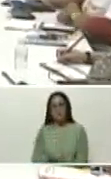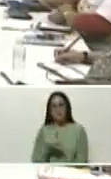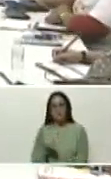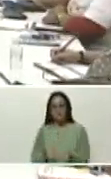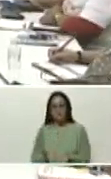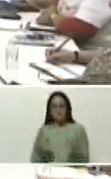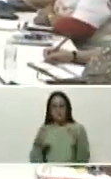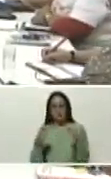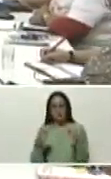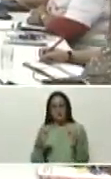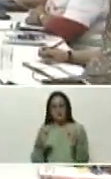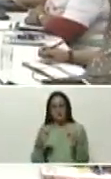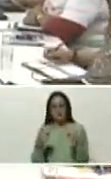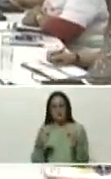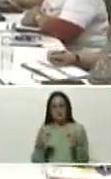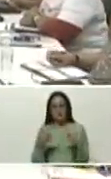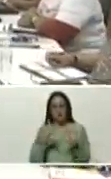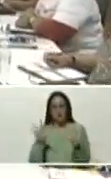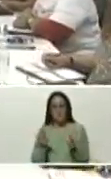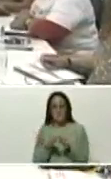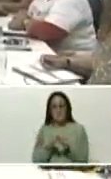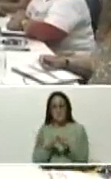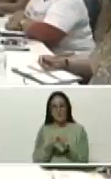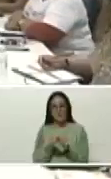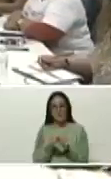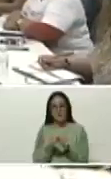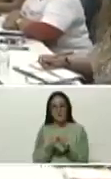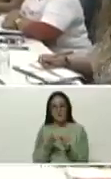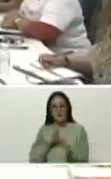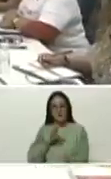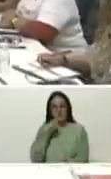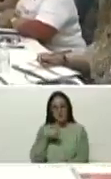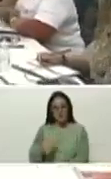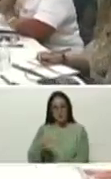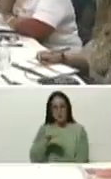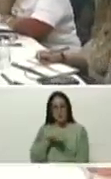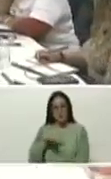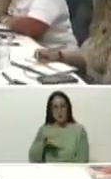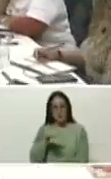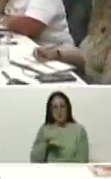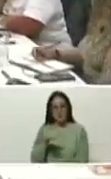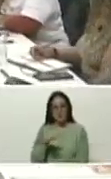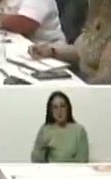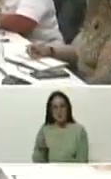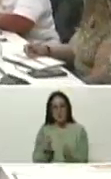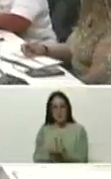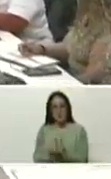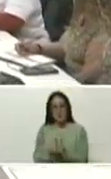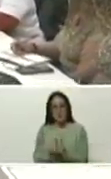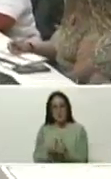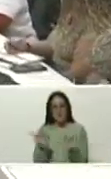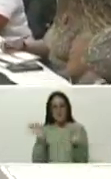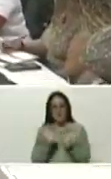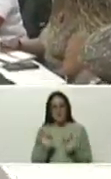ruptura total de nuestro pueblo con el